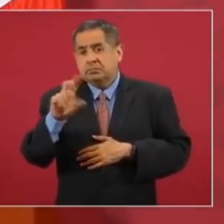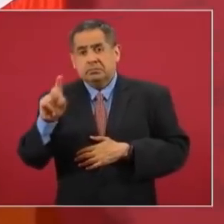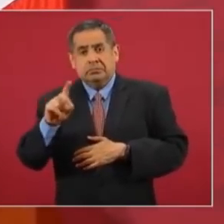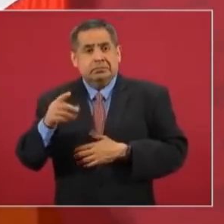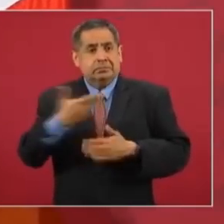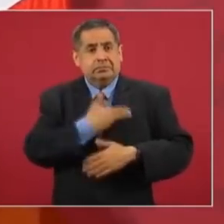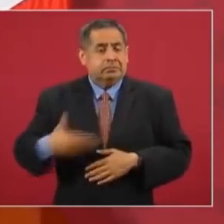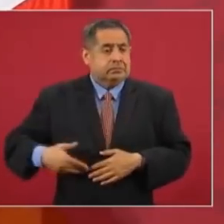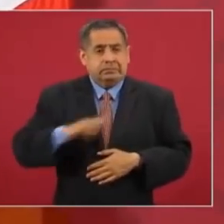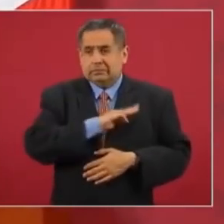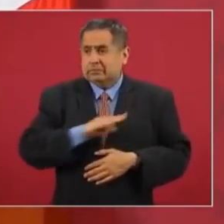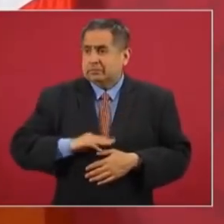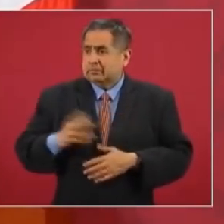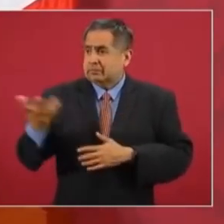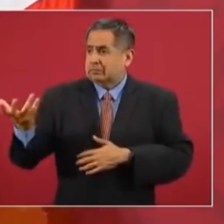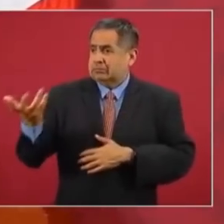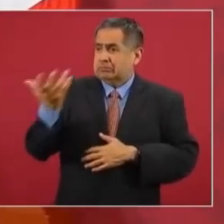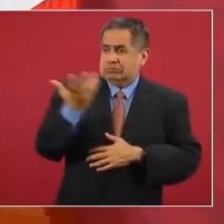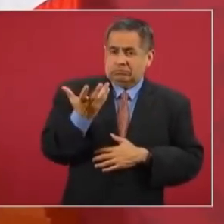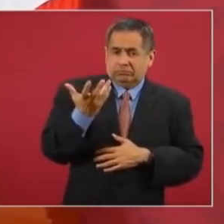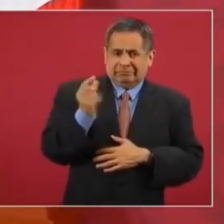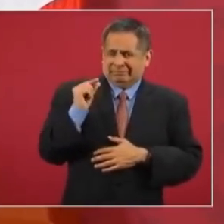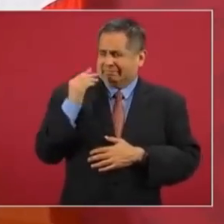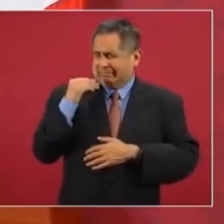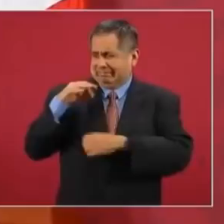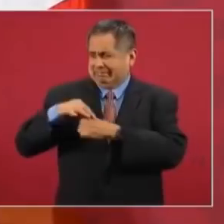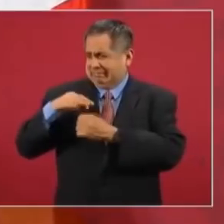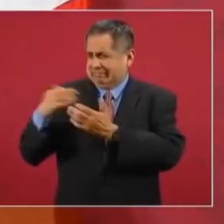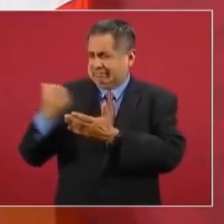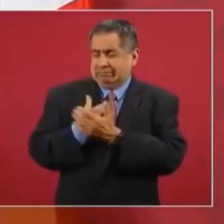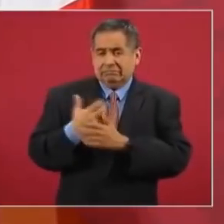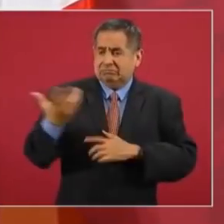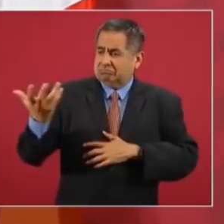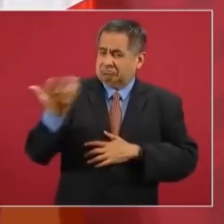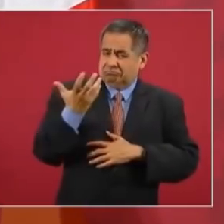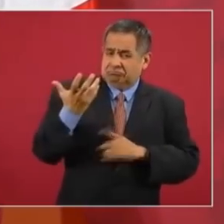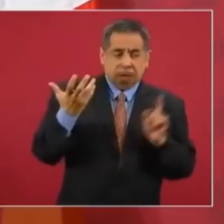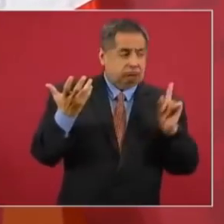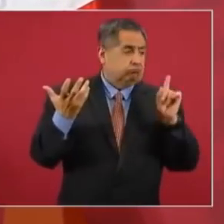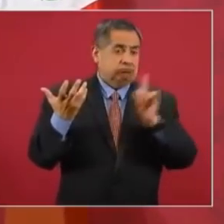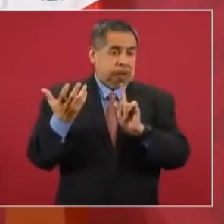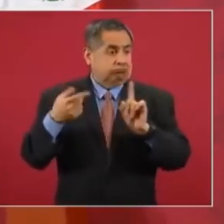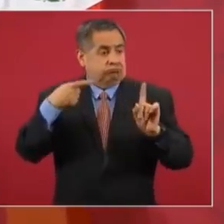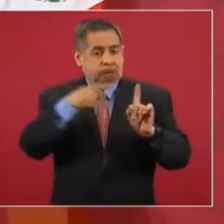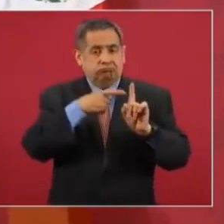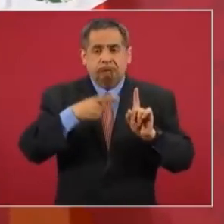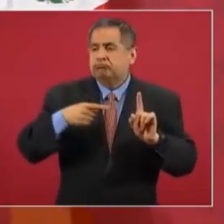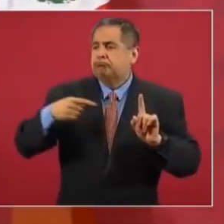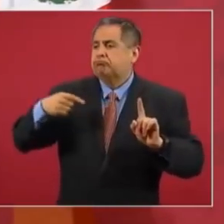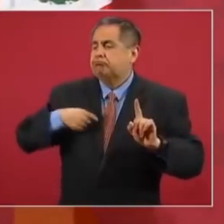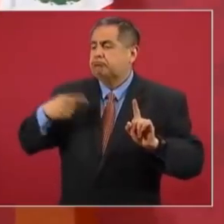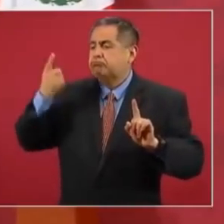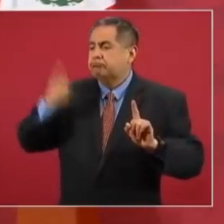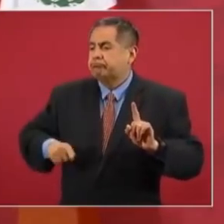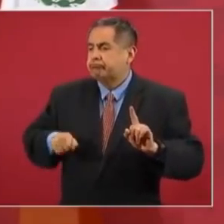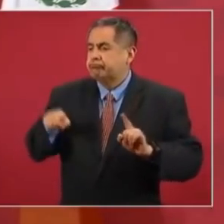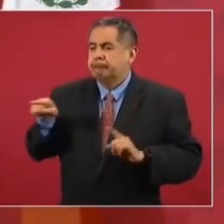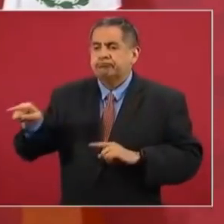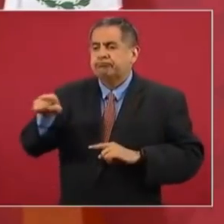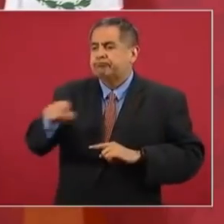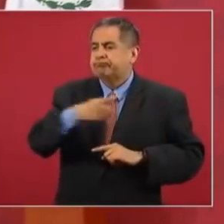municipales recién electos. Y ya les decía, aquí se va a trabajar así.